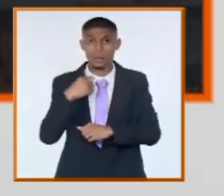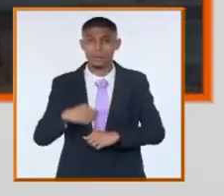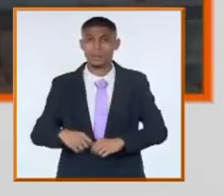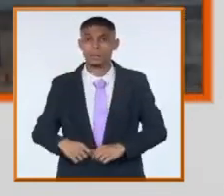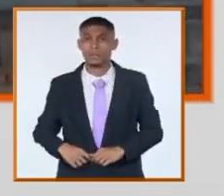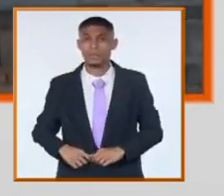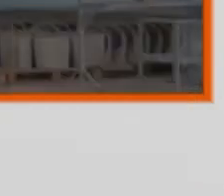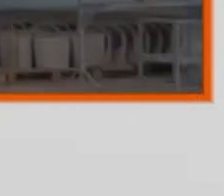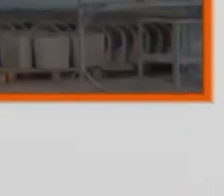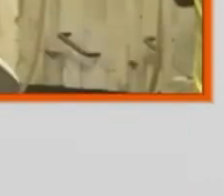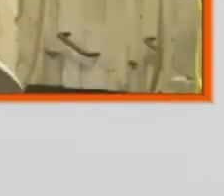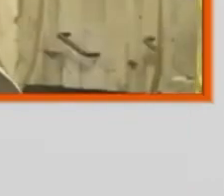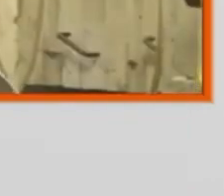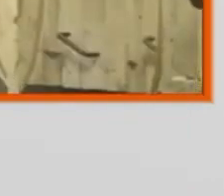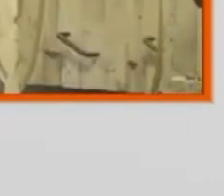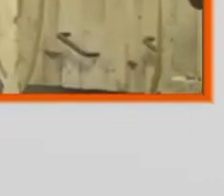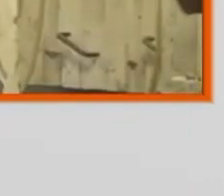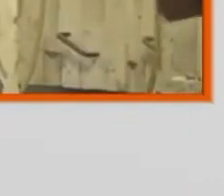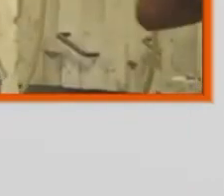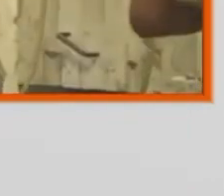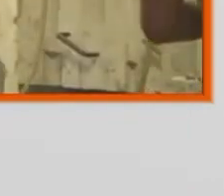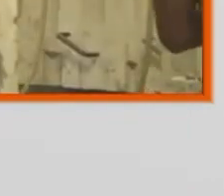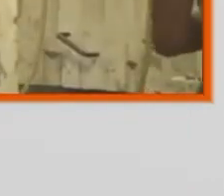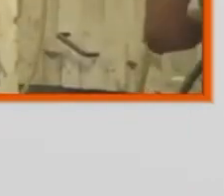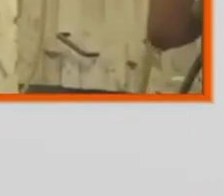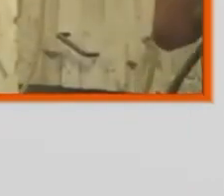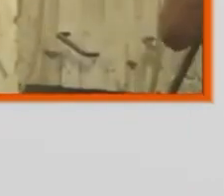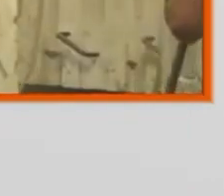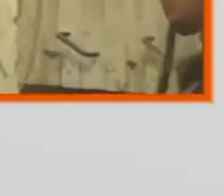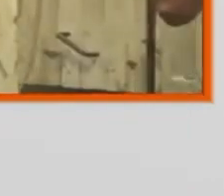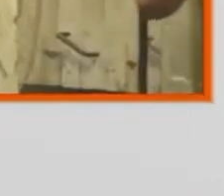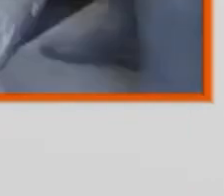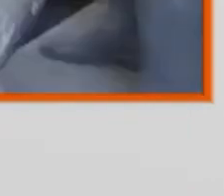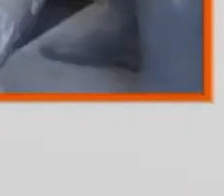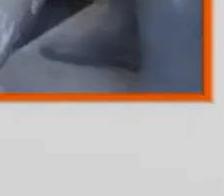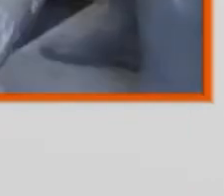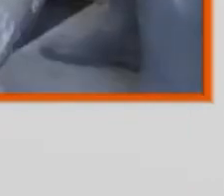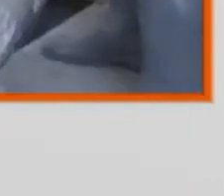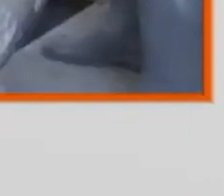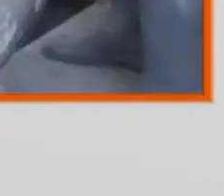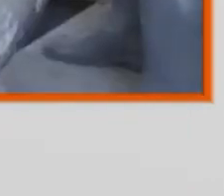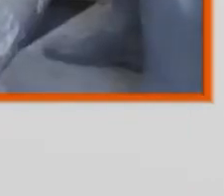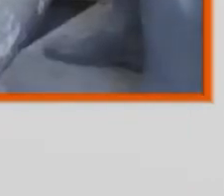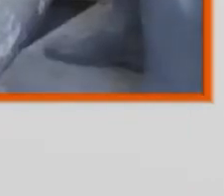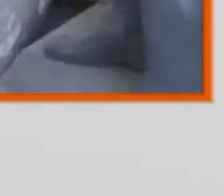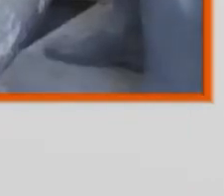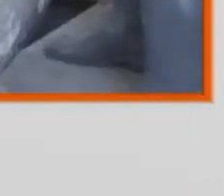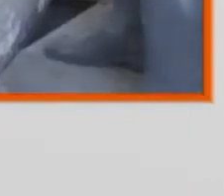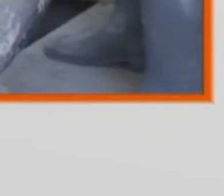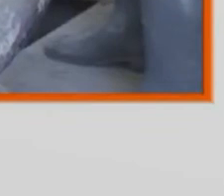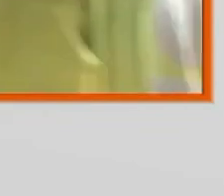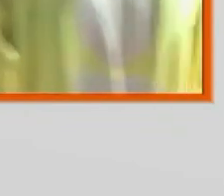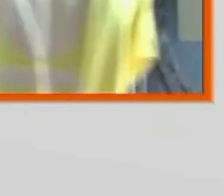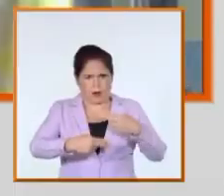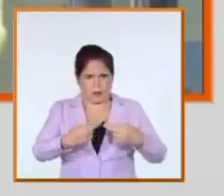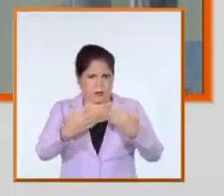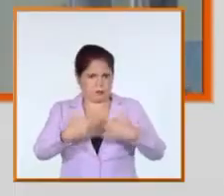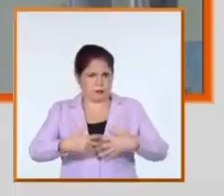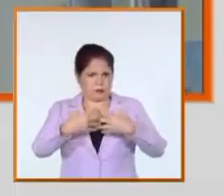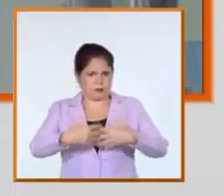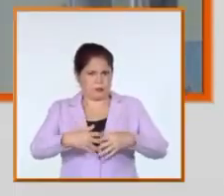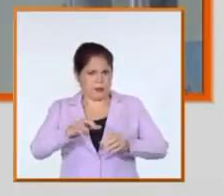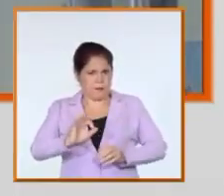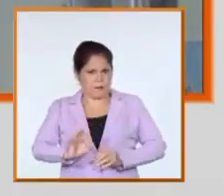que además de que hacía muebles sanitarios no de la gama que estamos haciendo hoy pasaría de